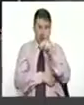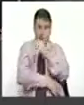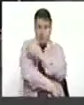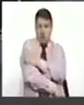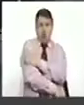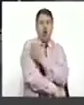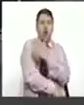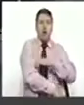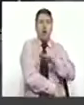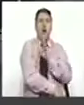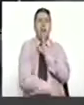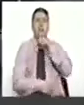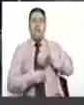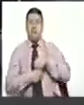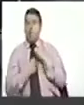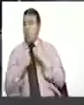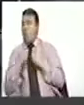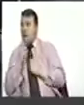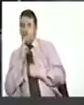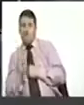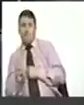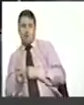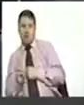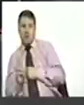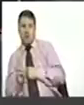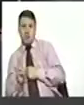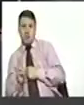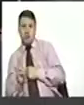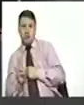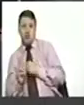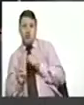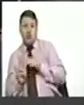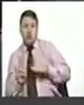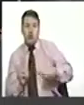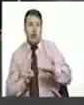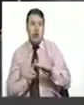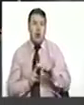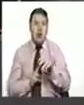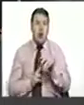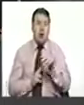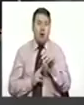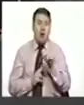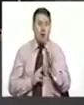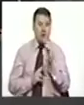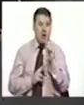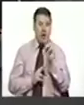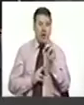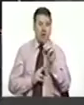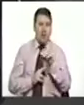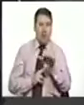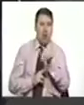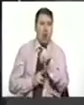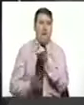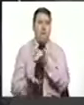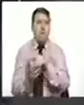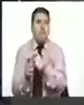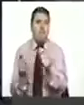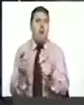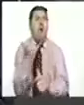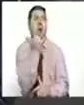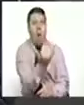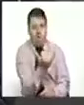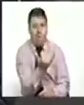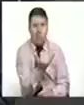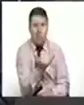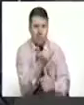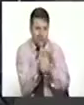en el Amparo de Venezuela. Y ahí adentrico, en la vía Barinas, está una presencia muy